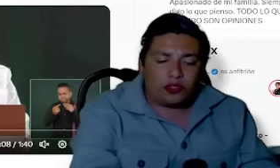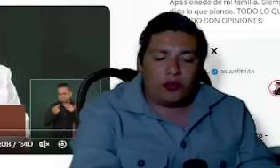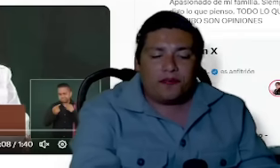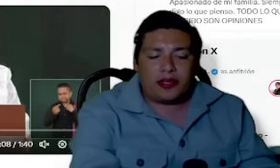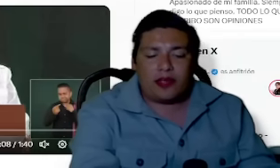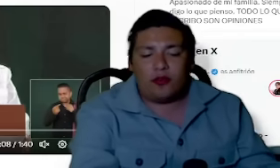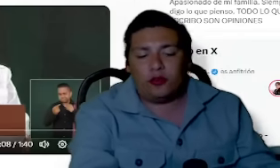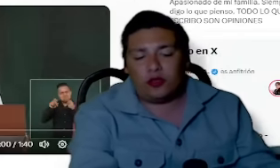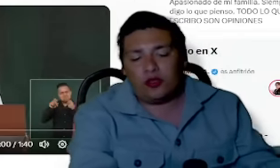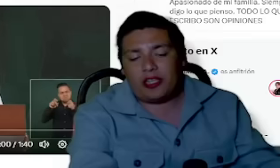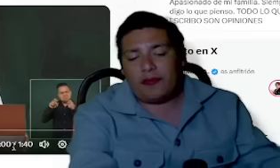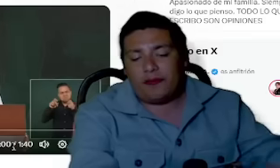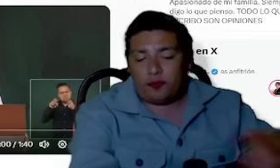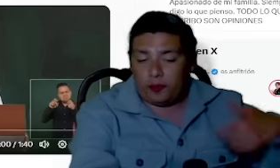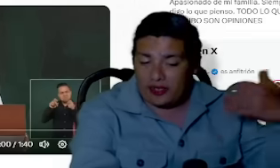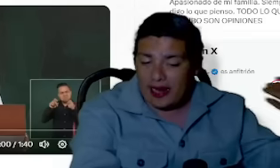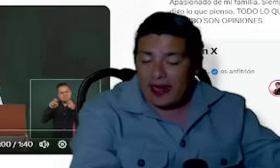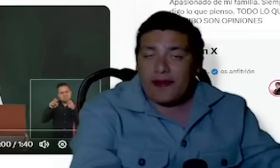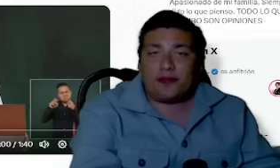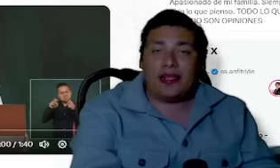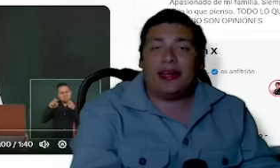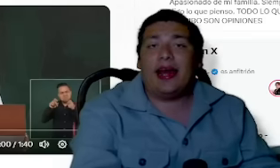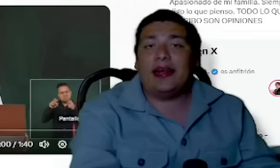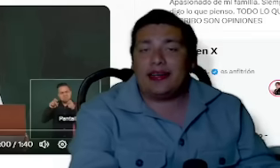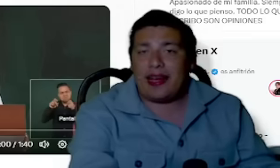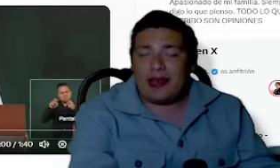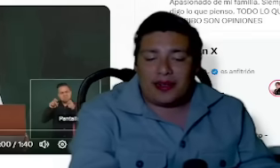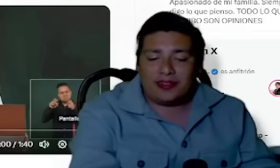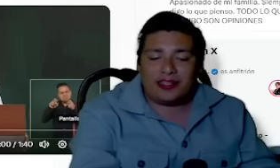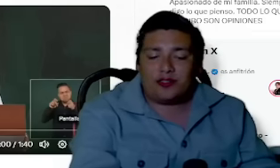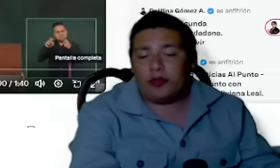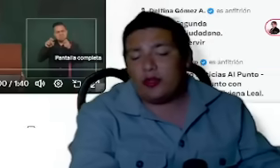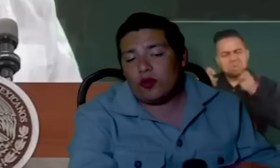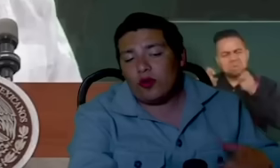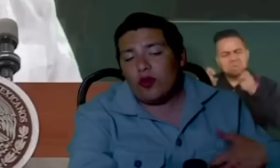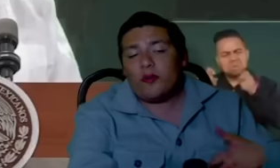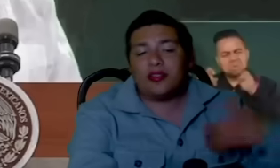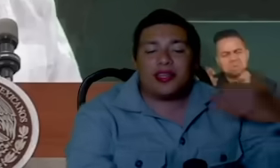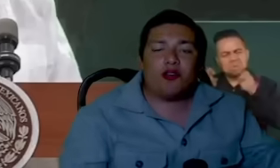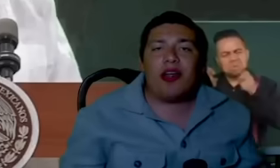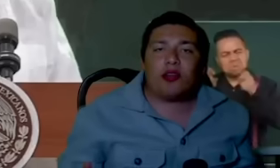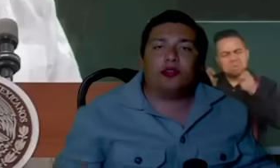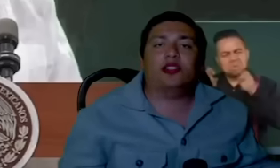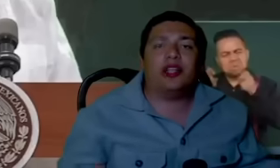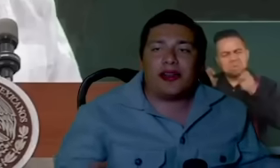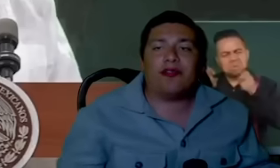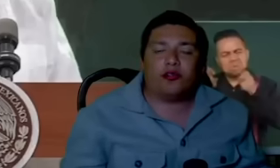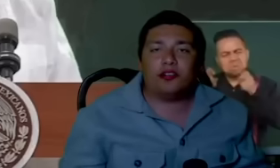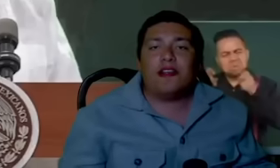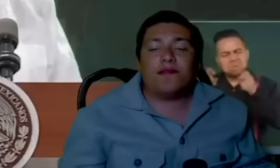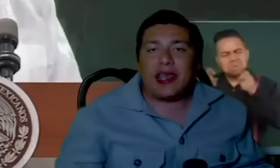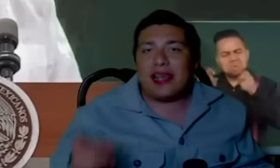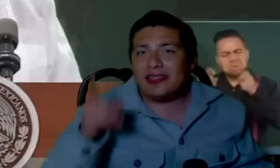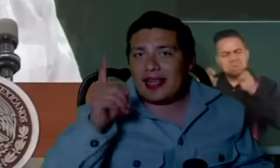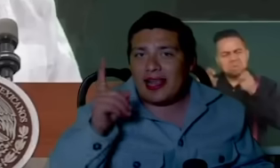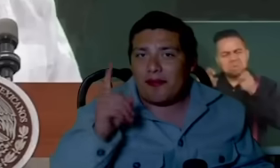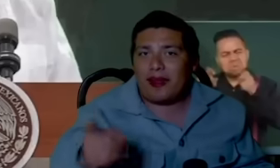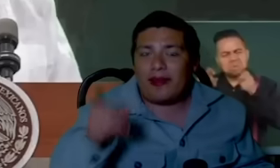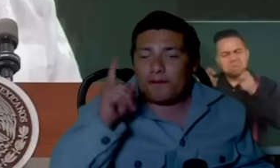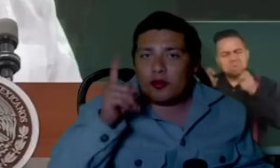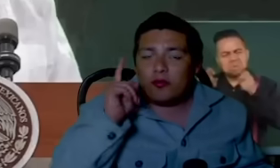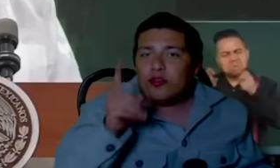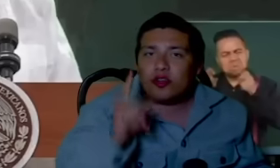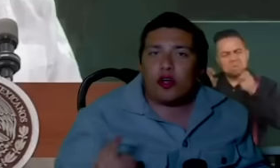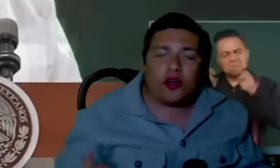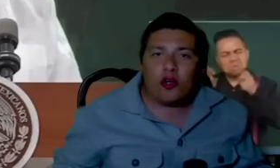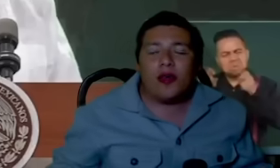este anuncio que como todos sabemos pues era de Gran relevancia y sobre todo pues que dio a conocer datos de esta